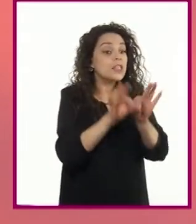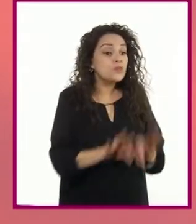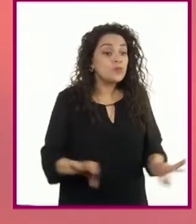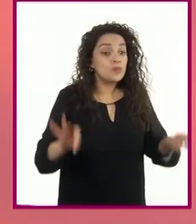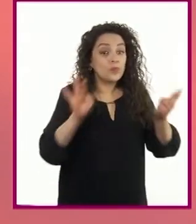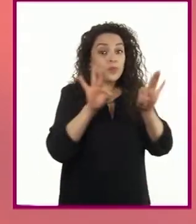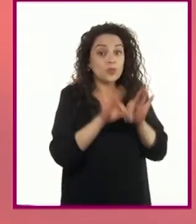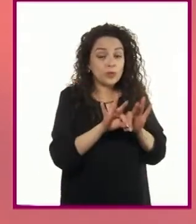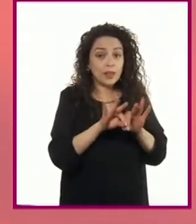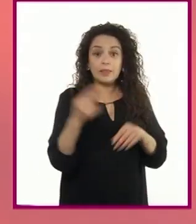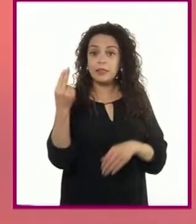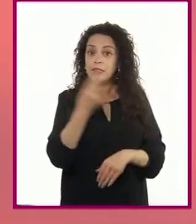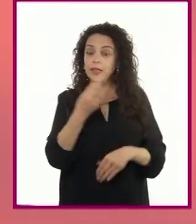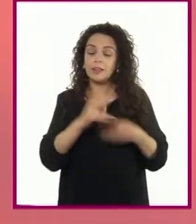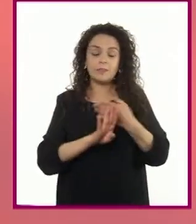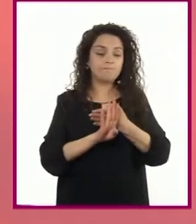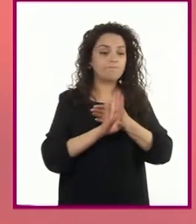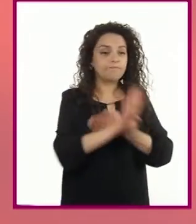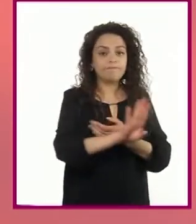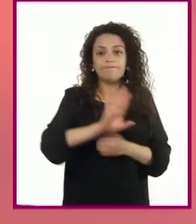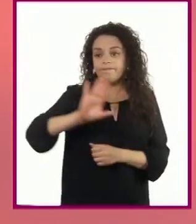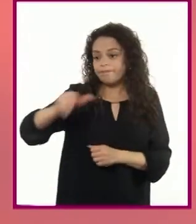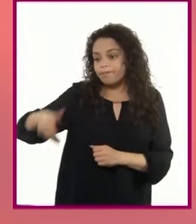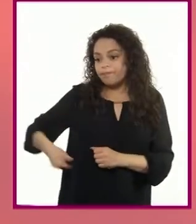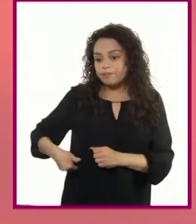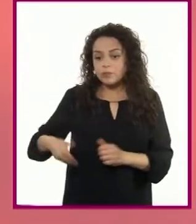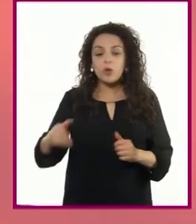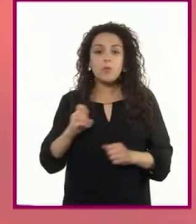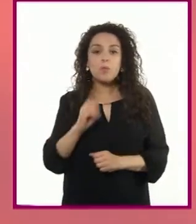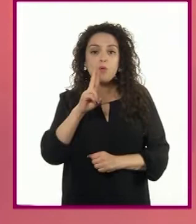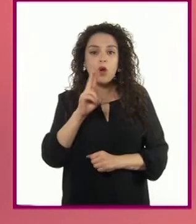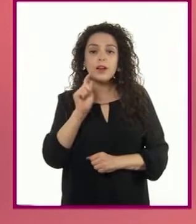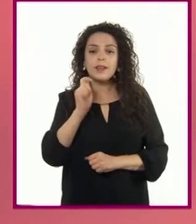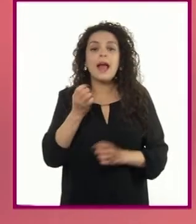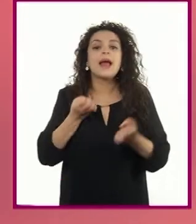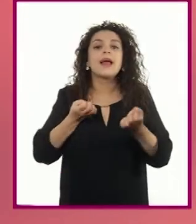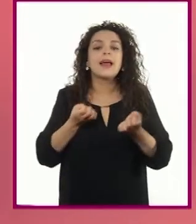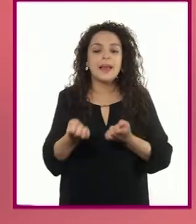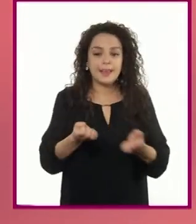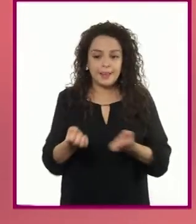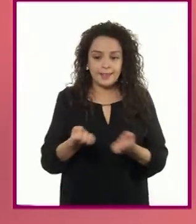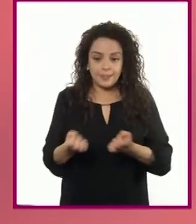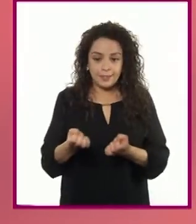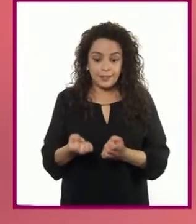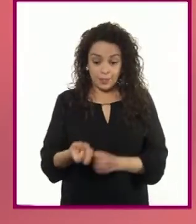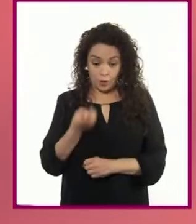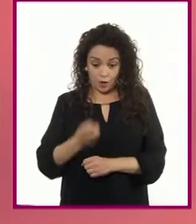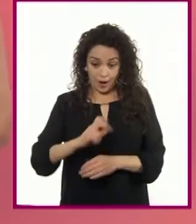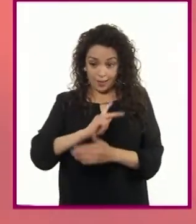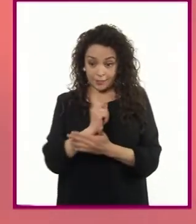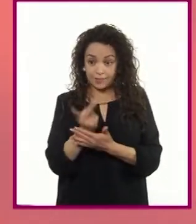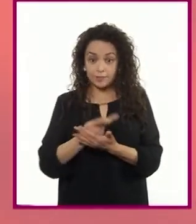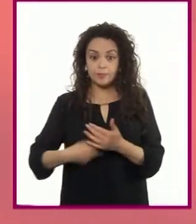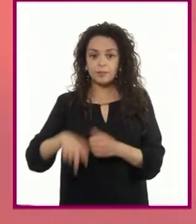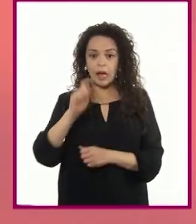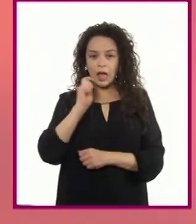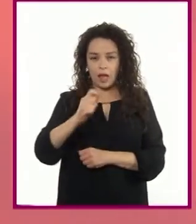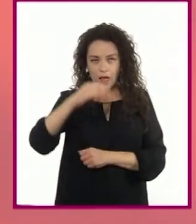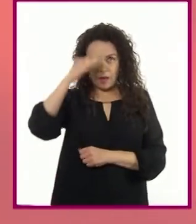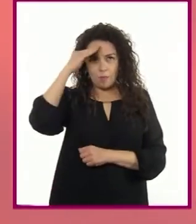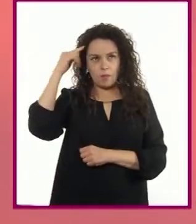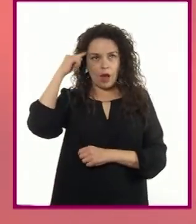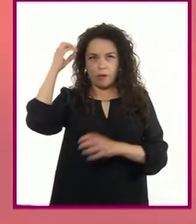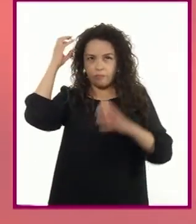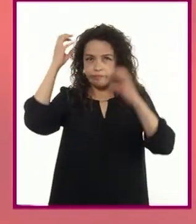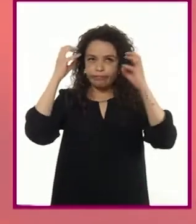importancia de prevenir lesiones asociadas a la actividad física. Y en esta sesión podremos reflexionar acerca de los límites